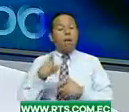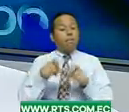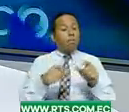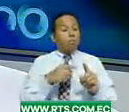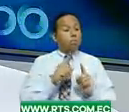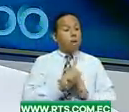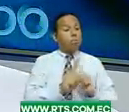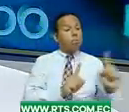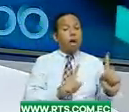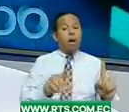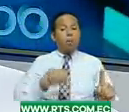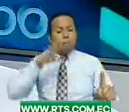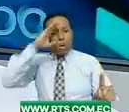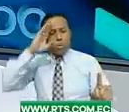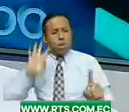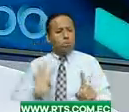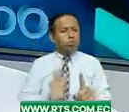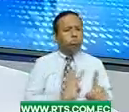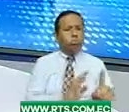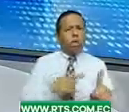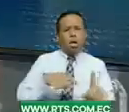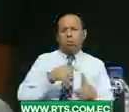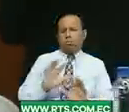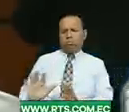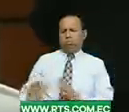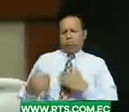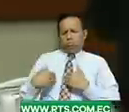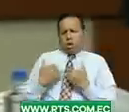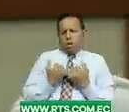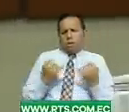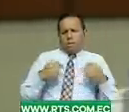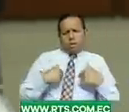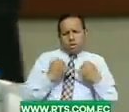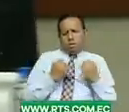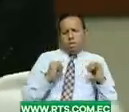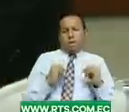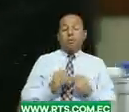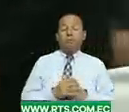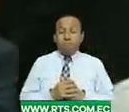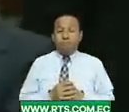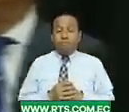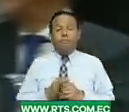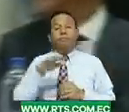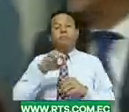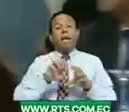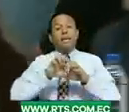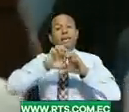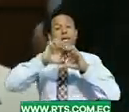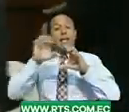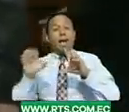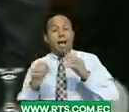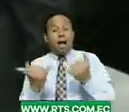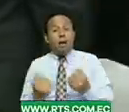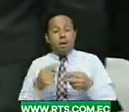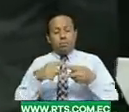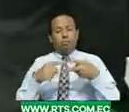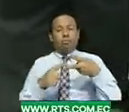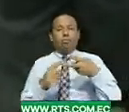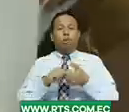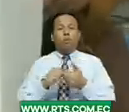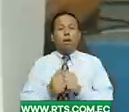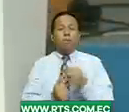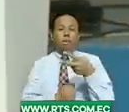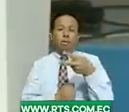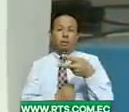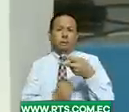El CNE libra dos batallas en su apremio por las elecciones anticipadas. Diana Atamaint dice que